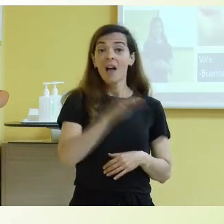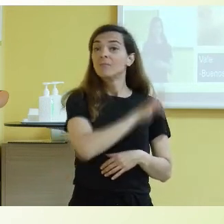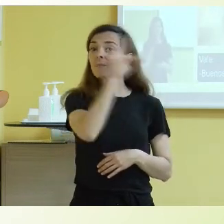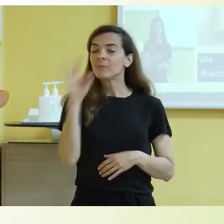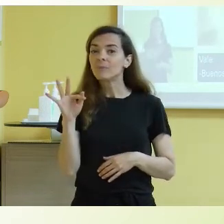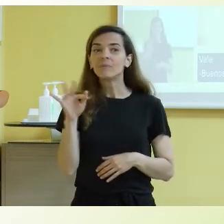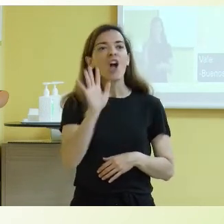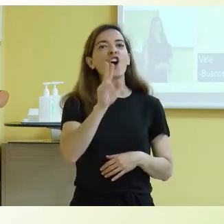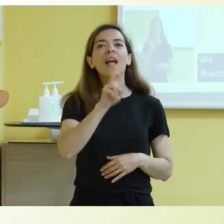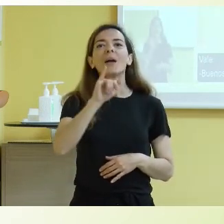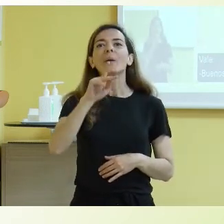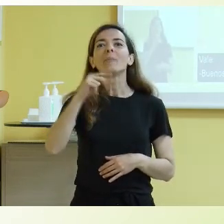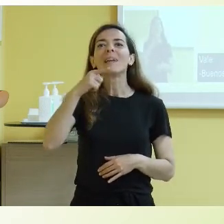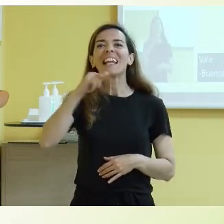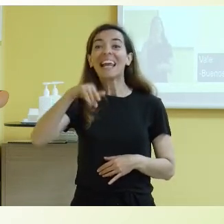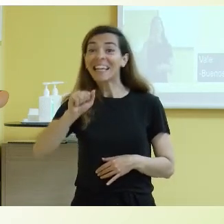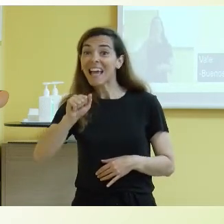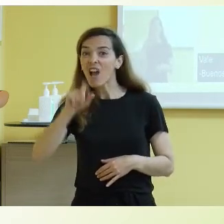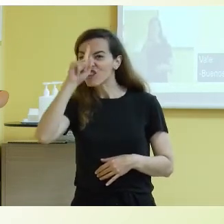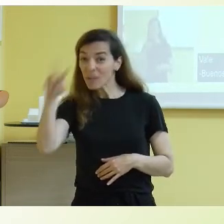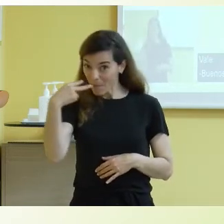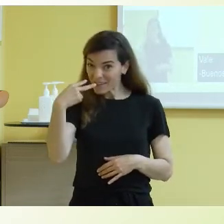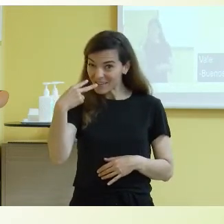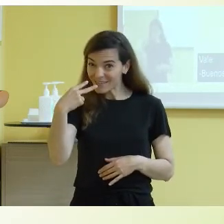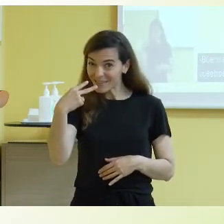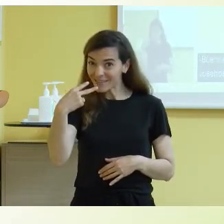continuación, hola Virginia. No sé si me ves, ¿me ves?